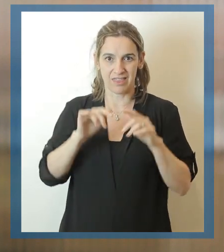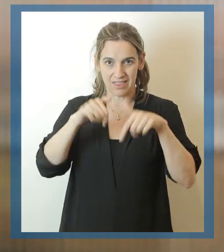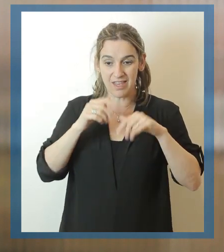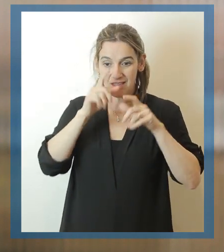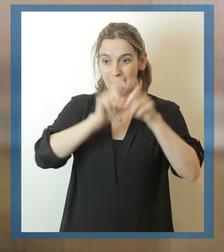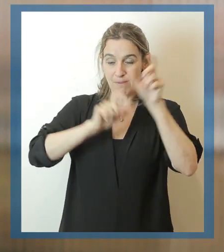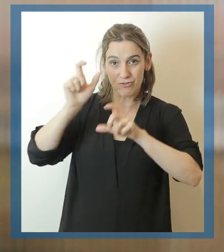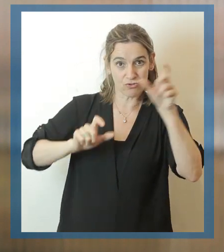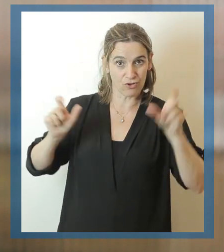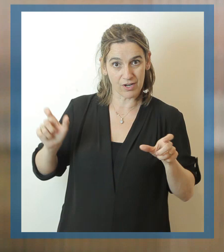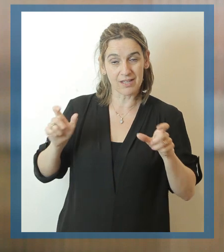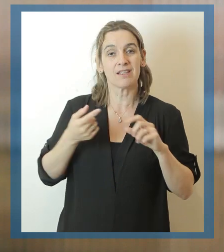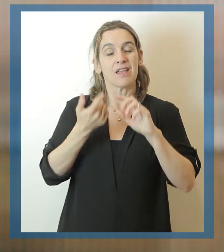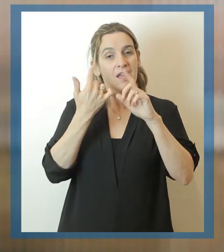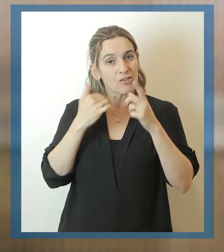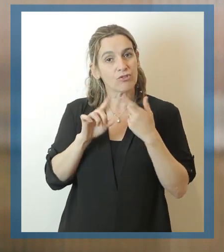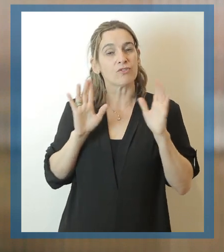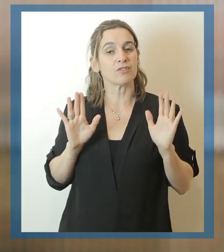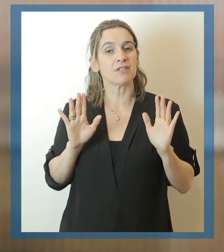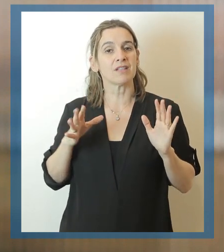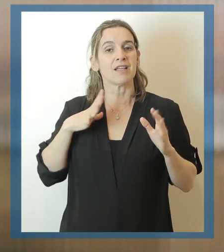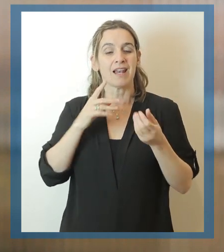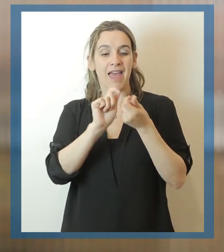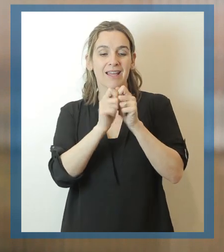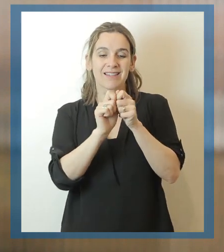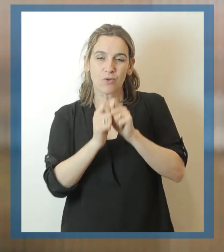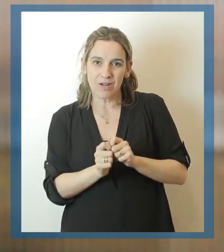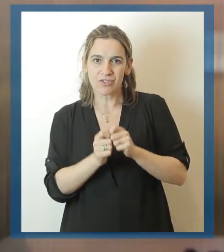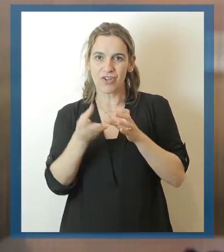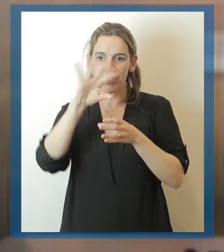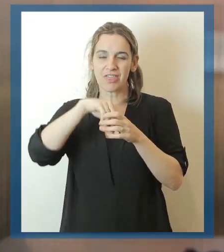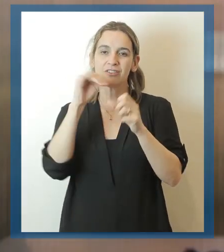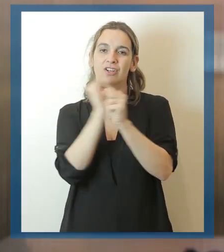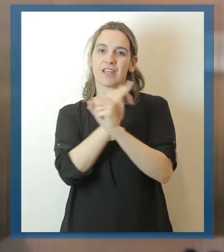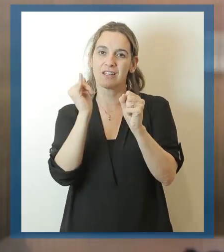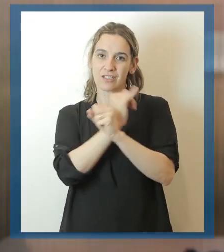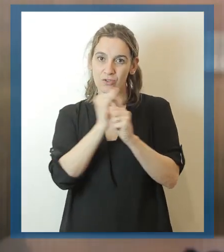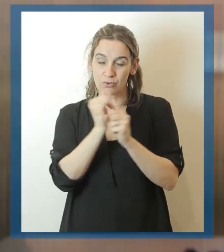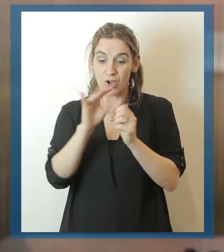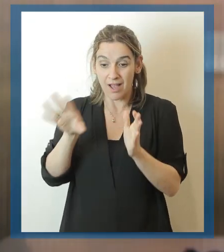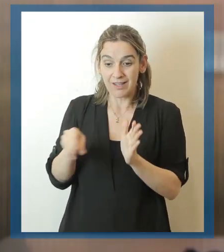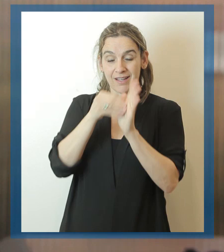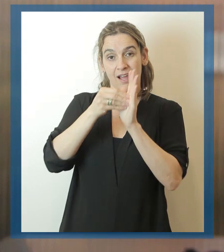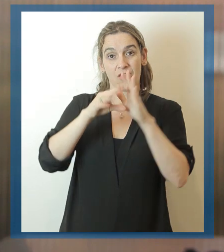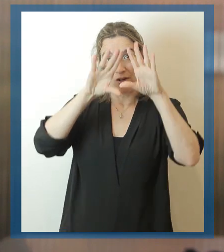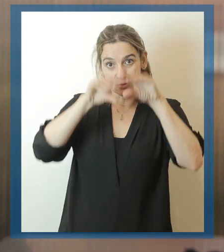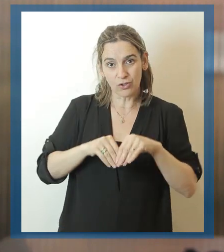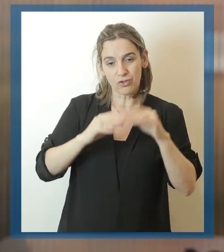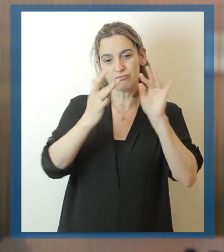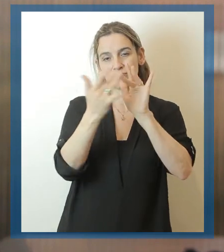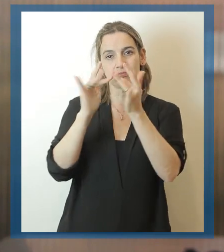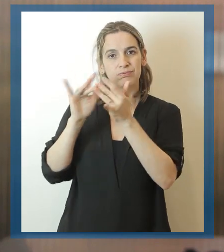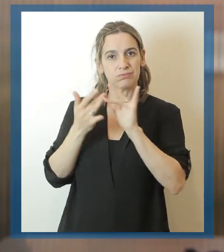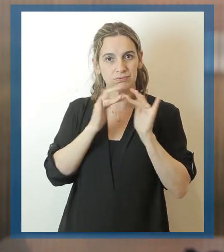adecuen a lo que son las necesidades de esta población. Por lo tanto, la